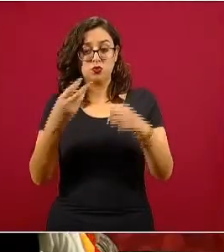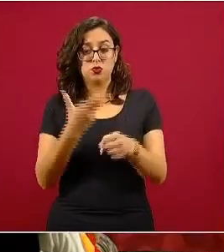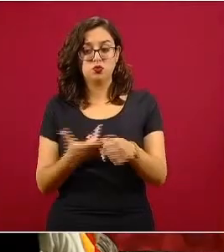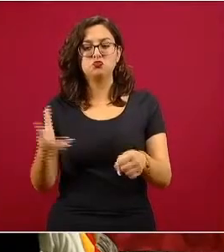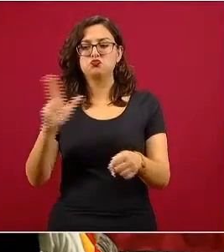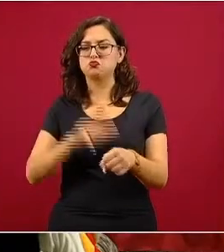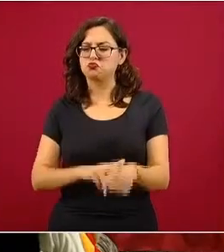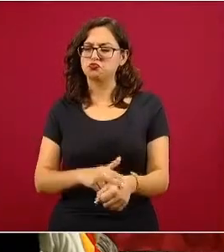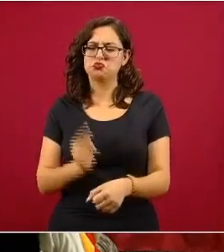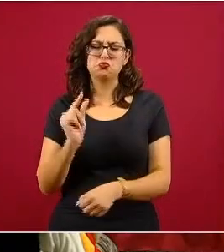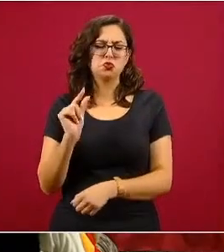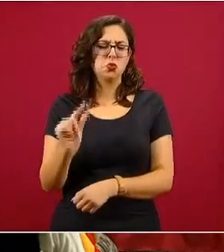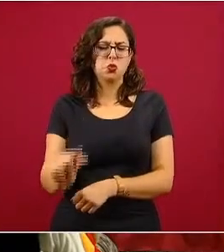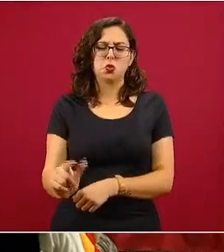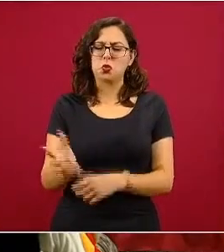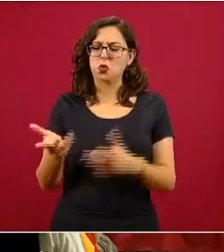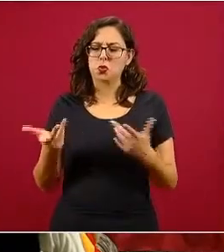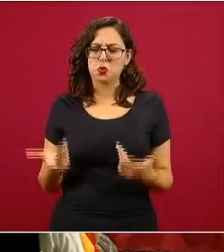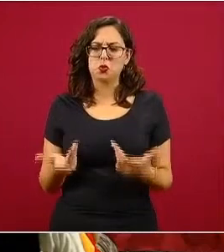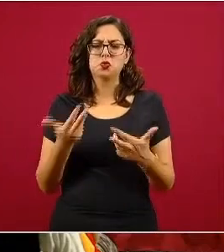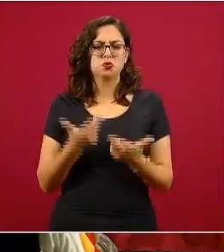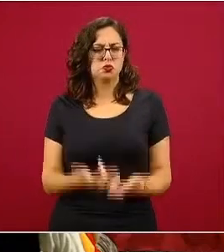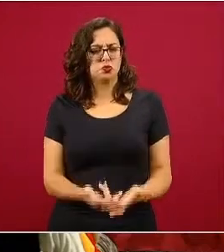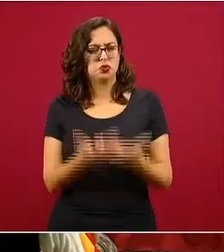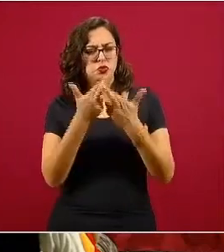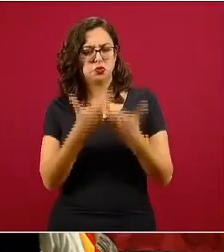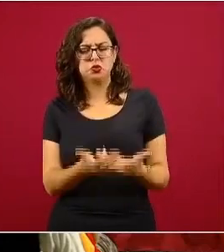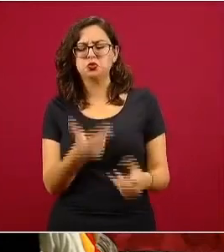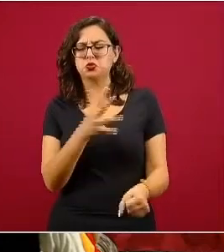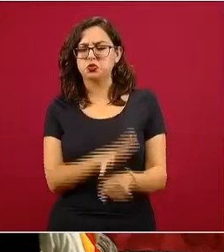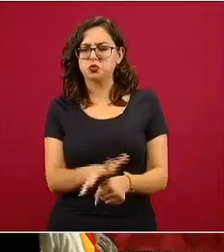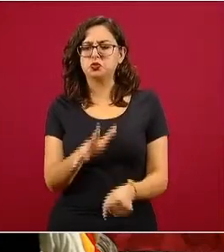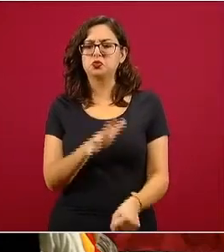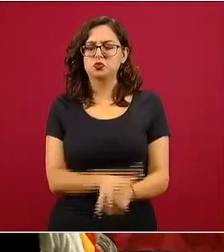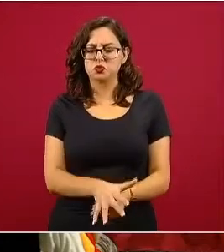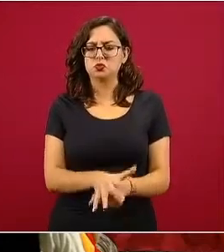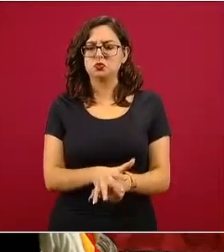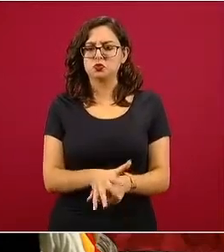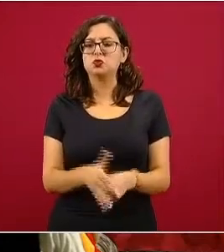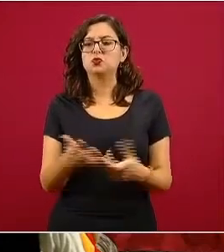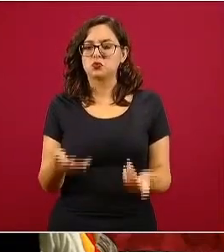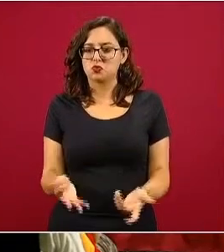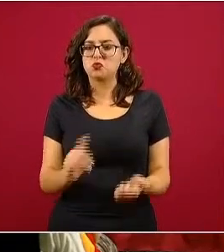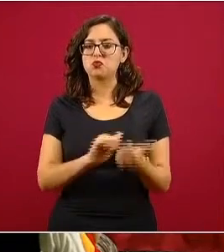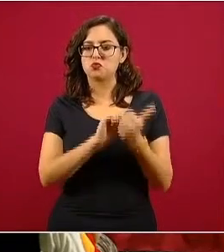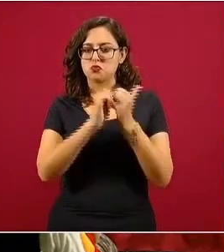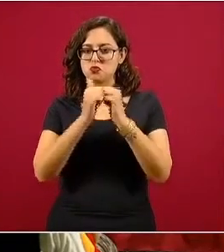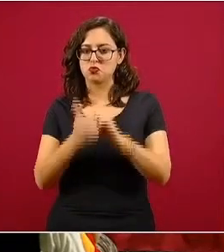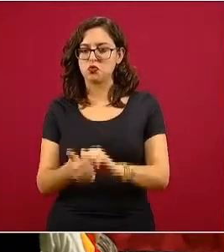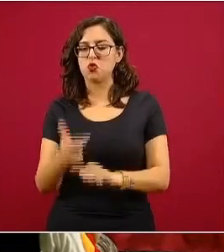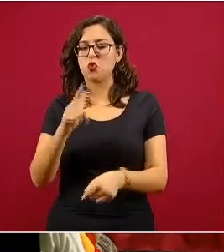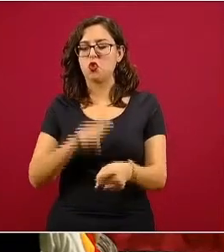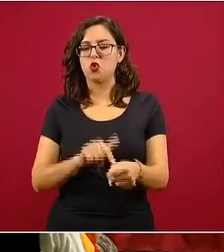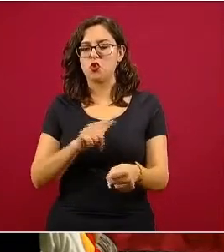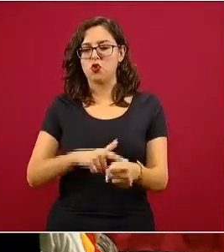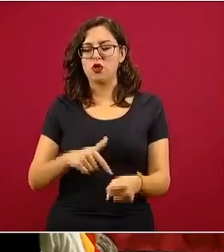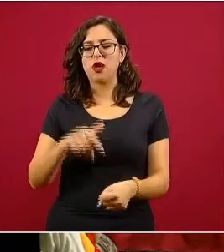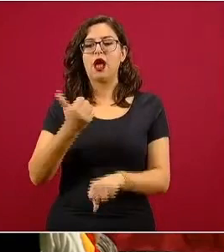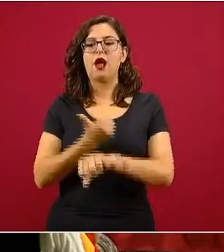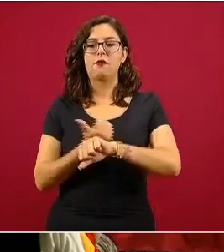bastante baja, por lo tanto buena disponibilidad de camas, y esto también le permite a Guerrero estar en color amarillo. Veamos la